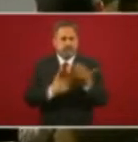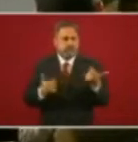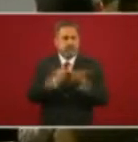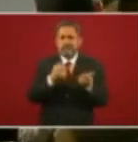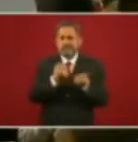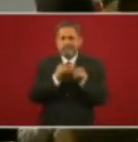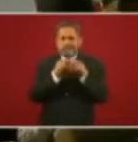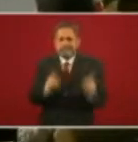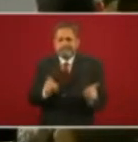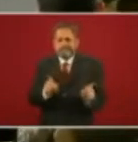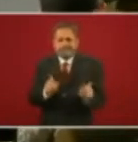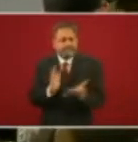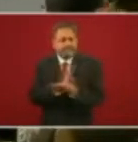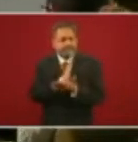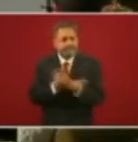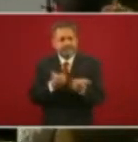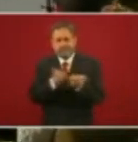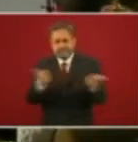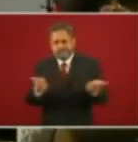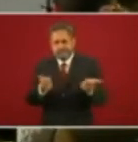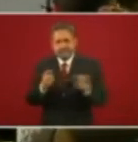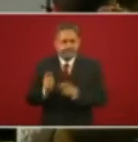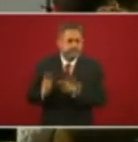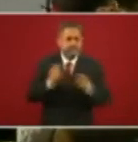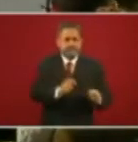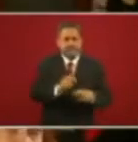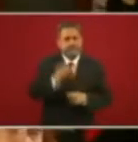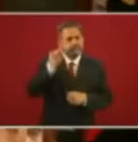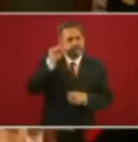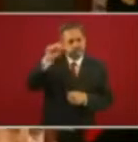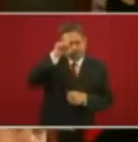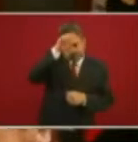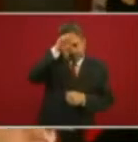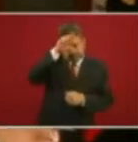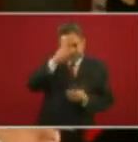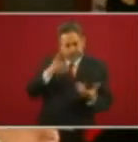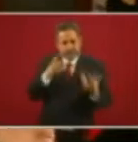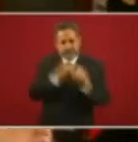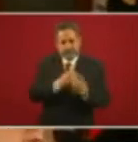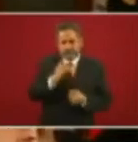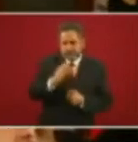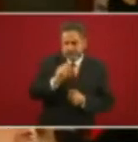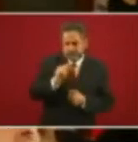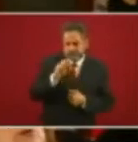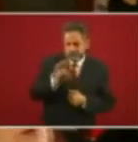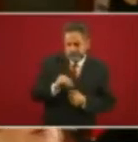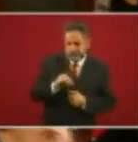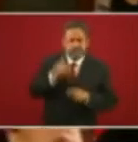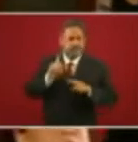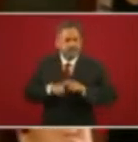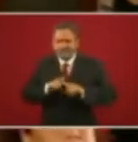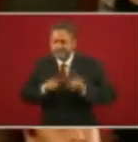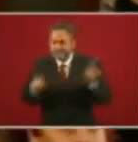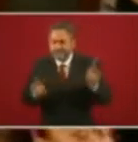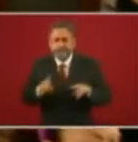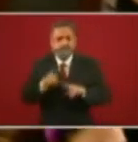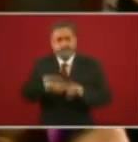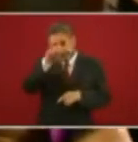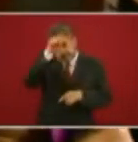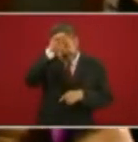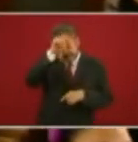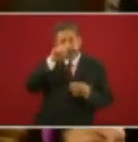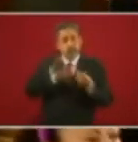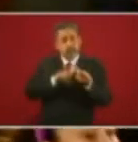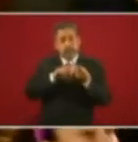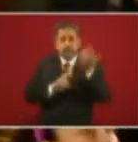de esta mina. Creo que tengo entendido que el contrato colectivo corresponde al sindicato minero adscrito a la CTM. El asunto de fondo es que la mina